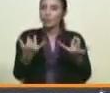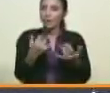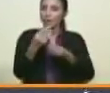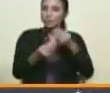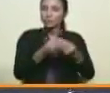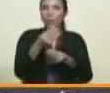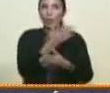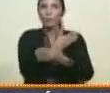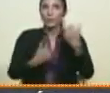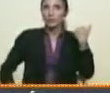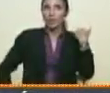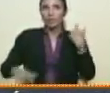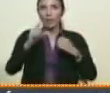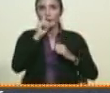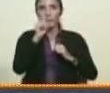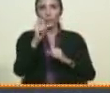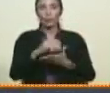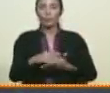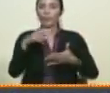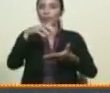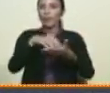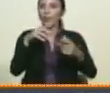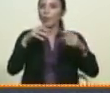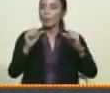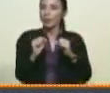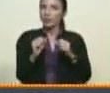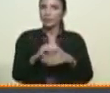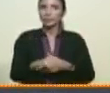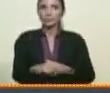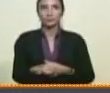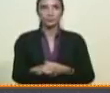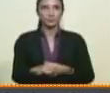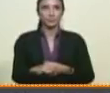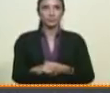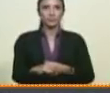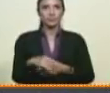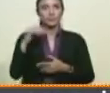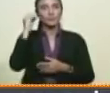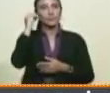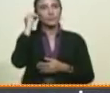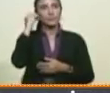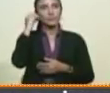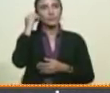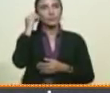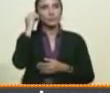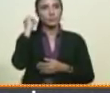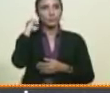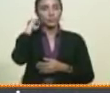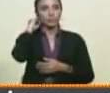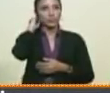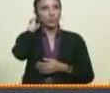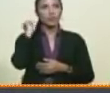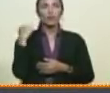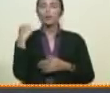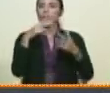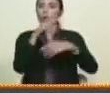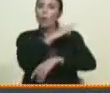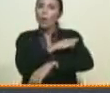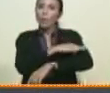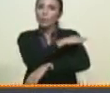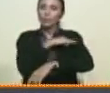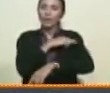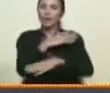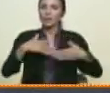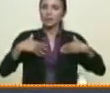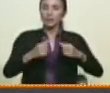el presidente de la república bolivariana de venezuela nicolás maduro moros en este hospital tipo 4 del sistema de salud